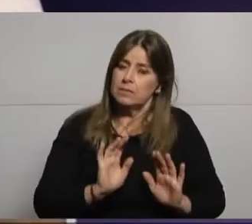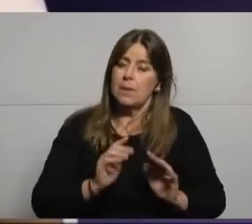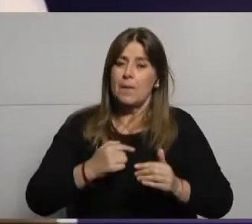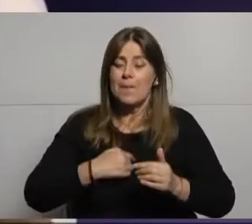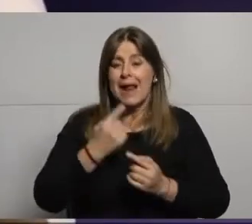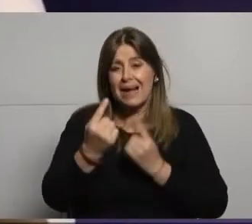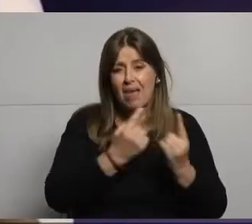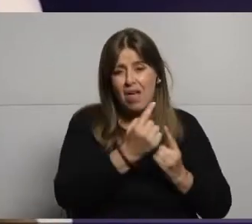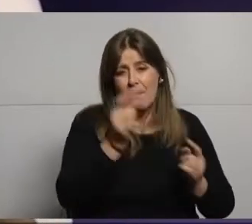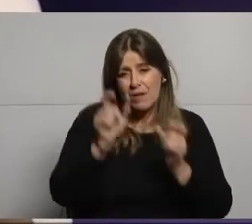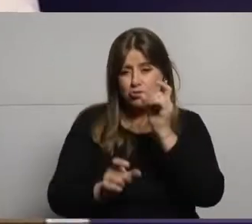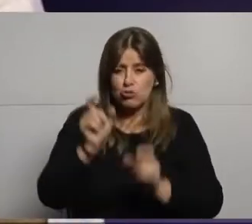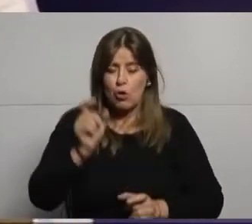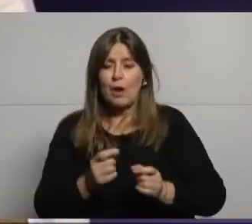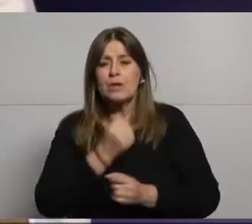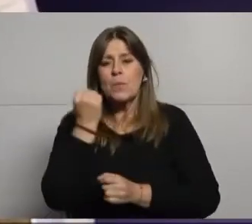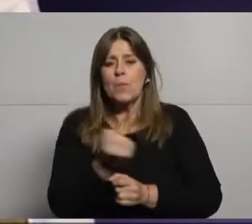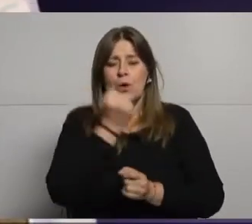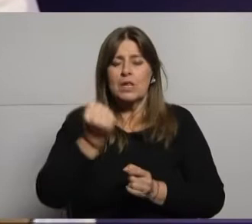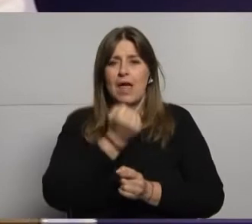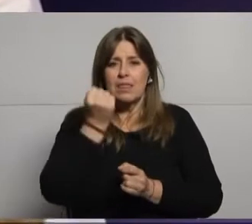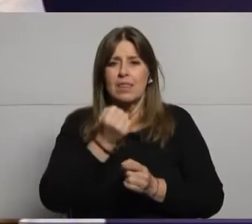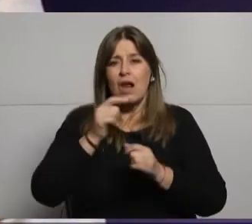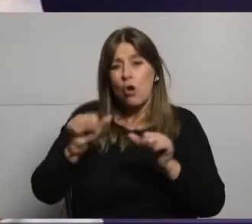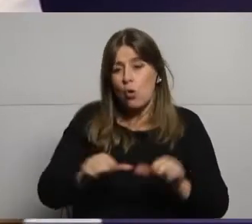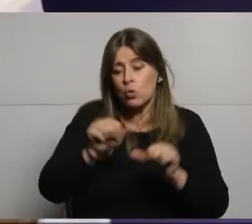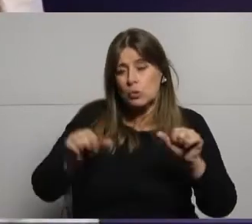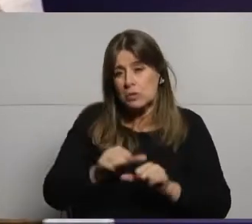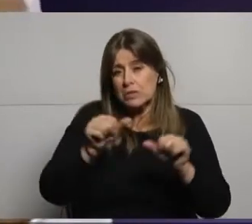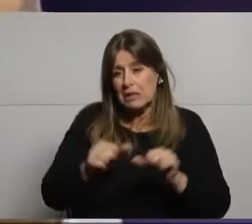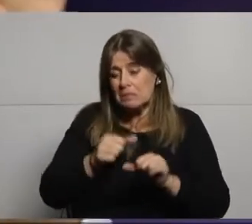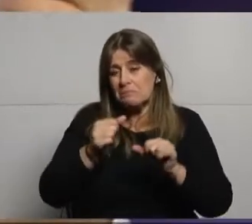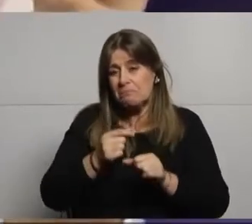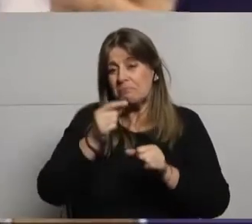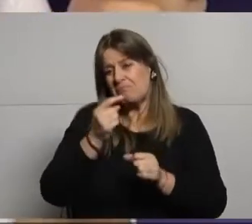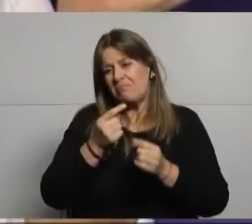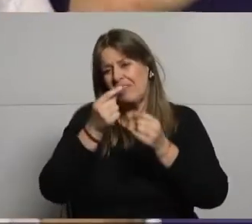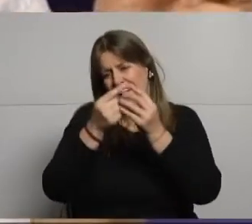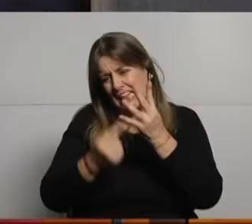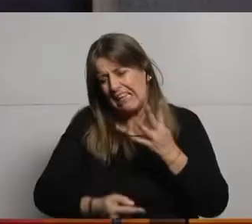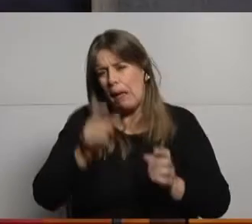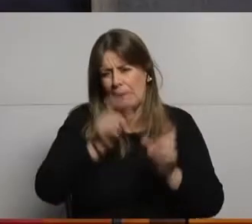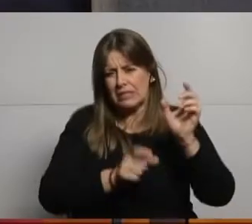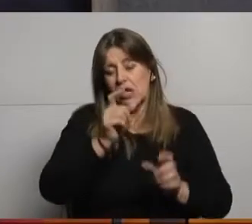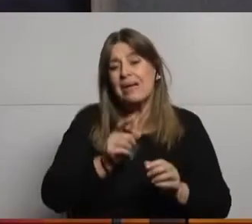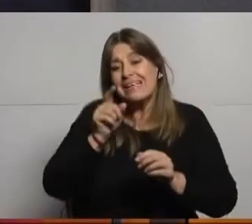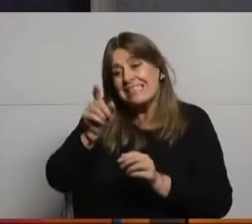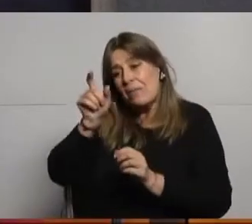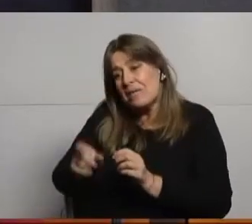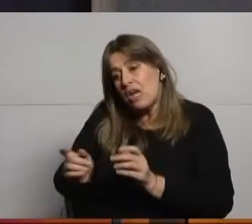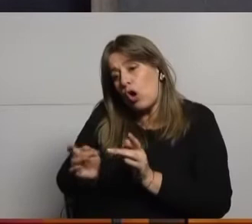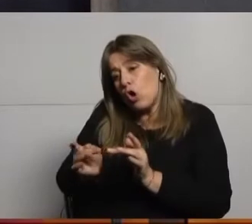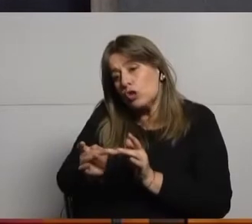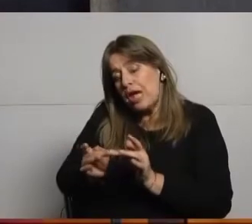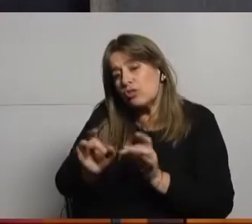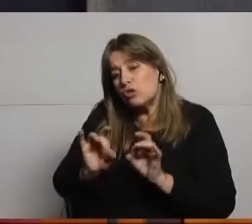cada individuo, lo importante es que lo use una cantidad significativa de gente de las personas con las que ese individuo se